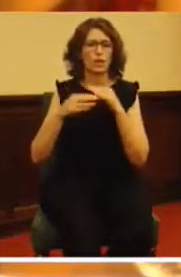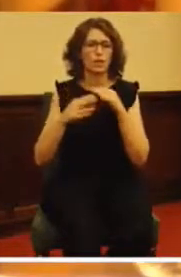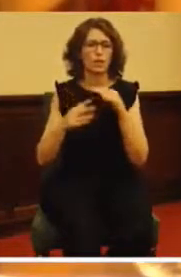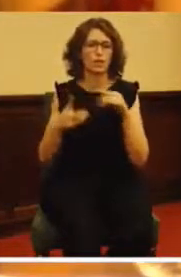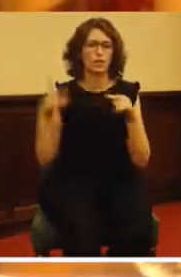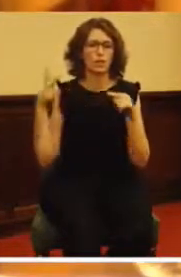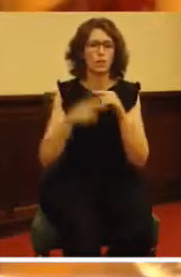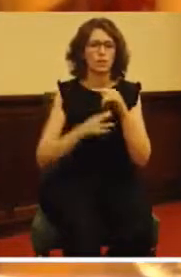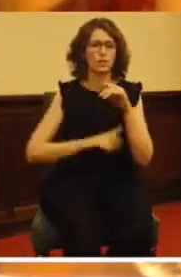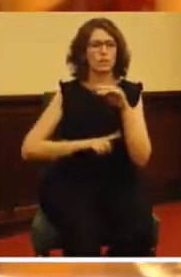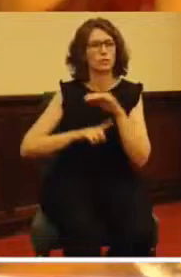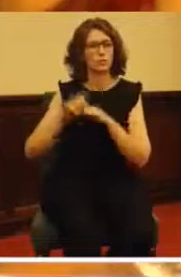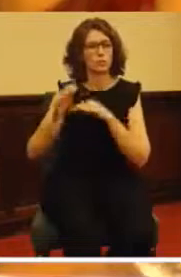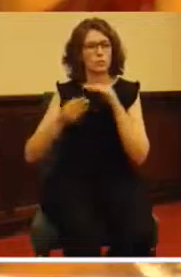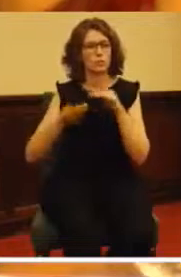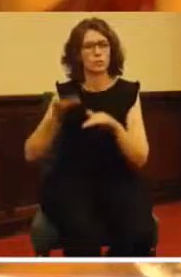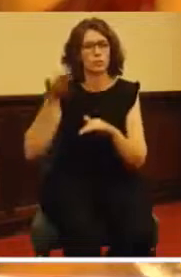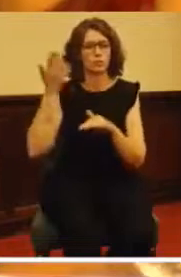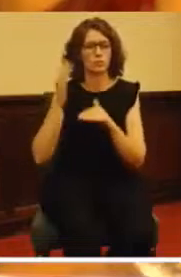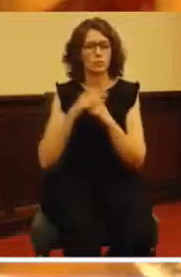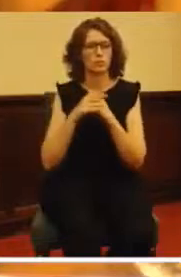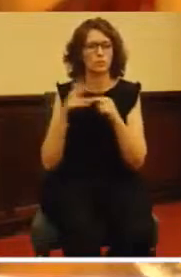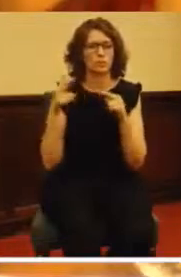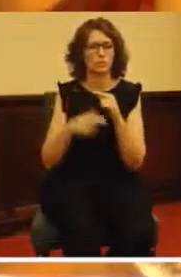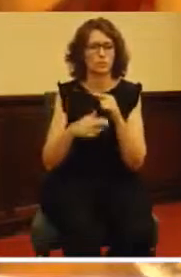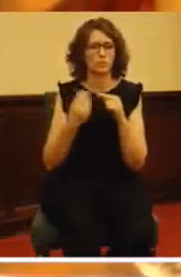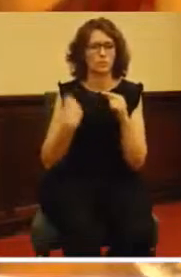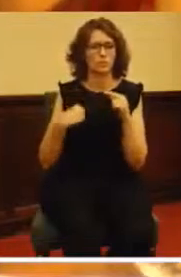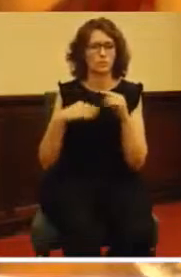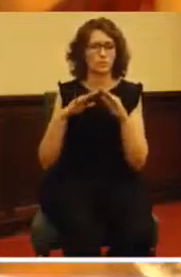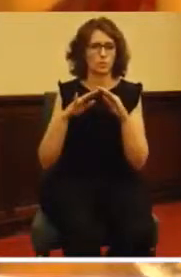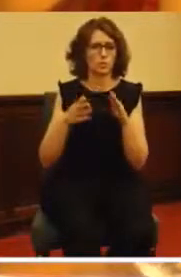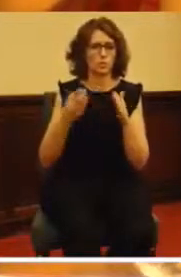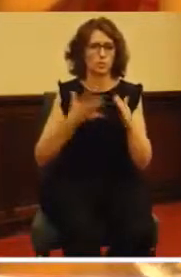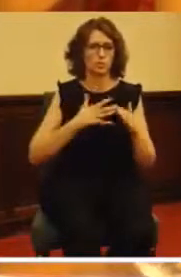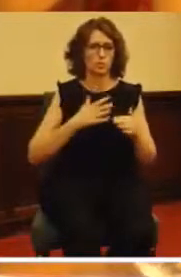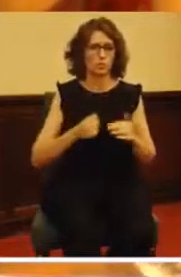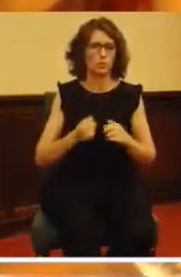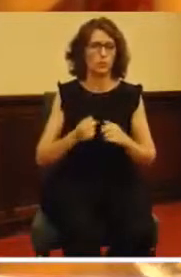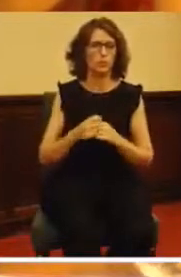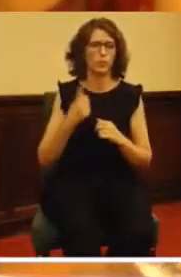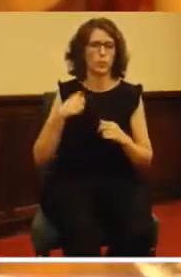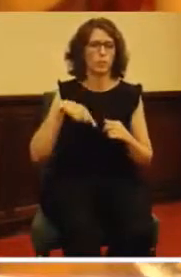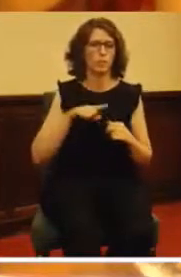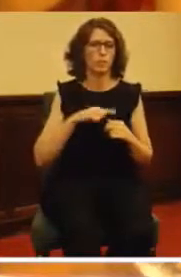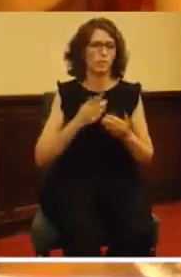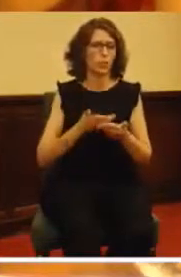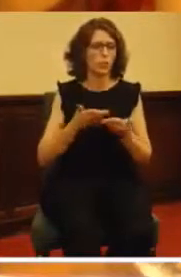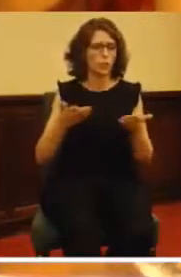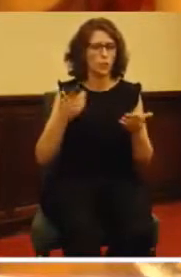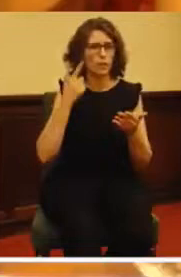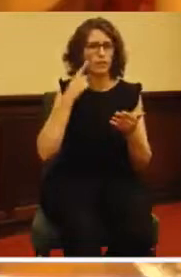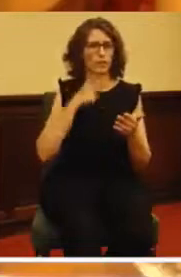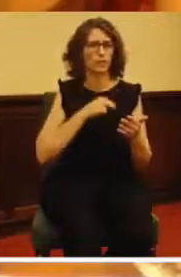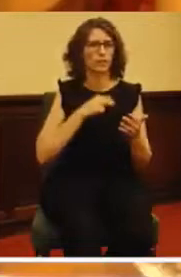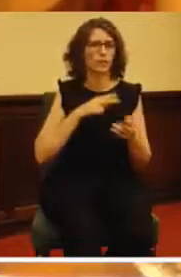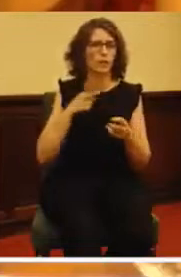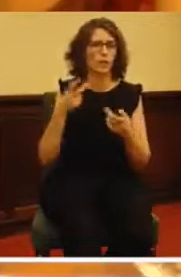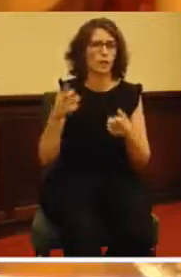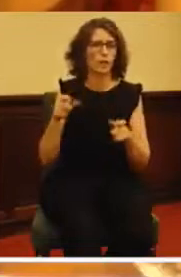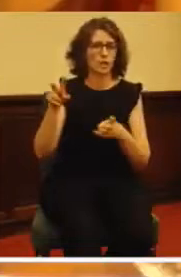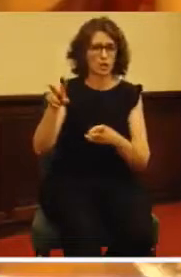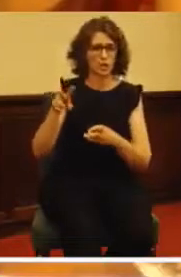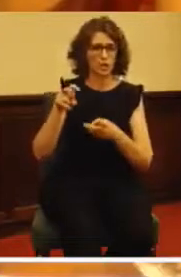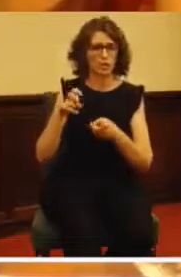que estamos sufriendo los hogares mostoleños. Confiamos, además, en que el concejal de Hacienda tomará la